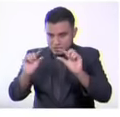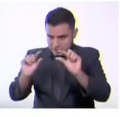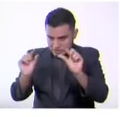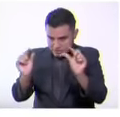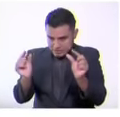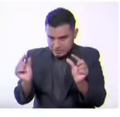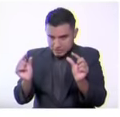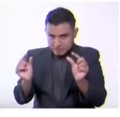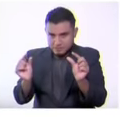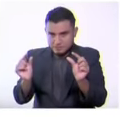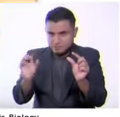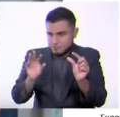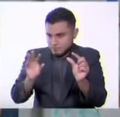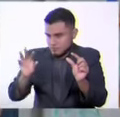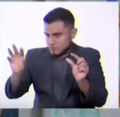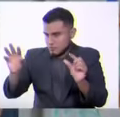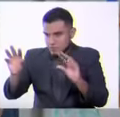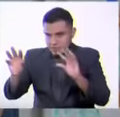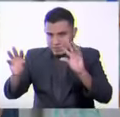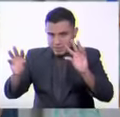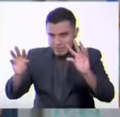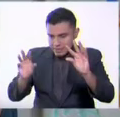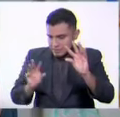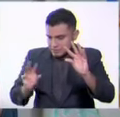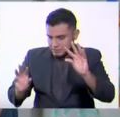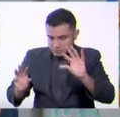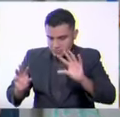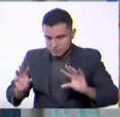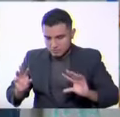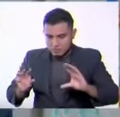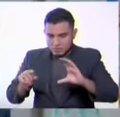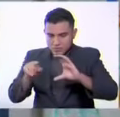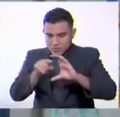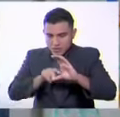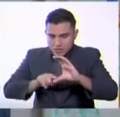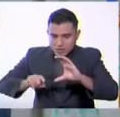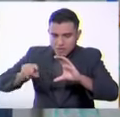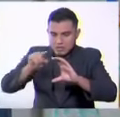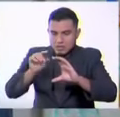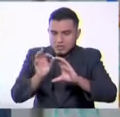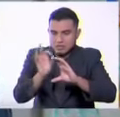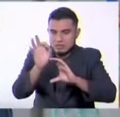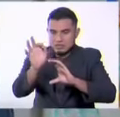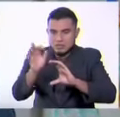muevan cada una hacia los extremos opuestos de la célula con la